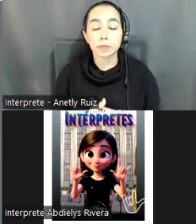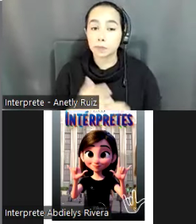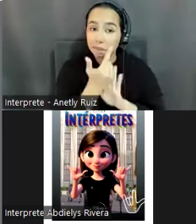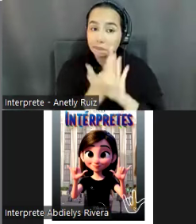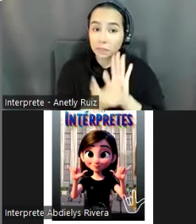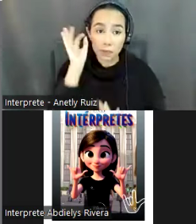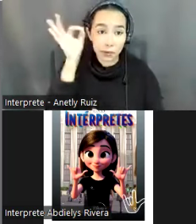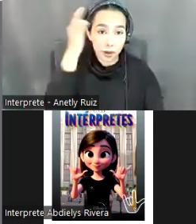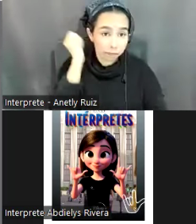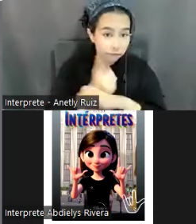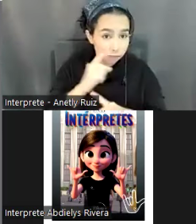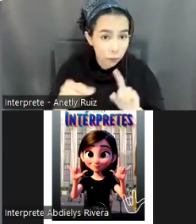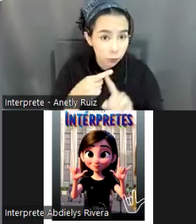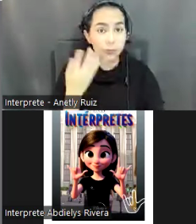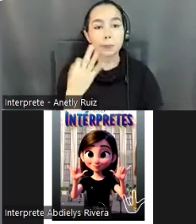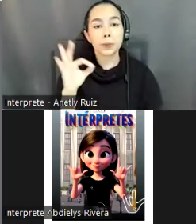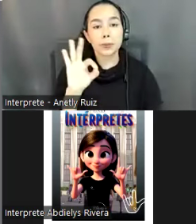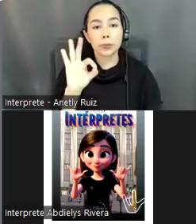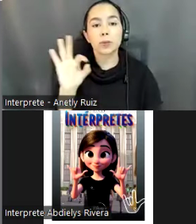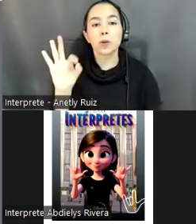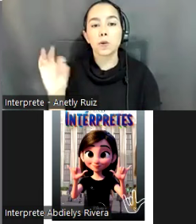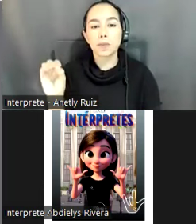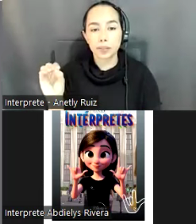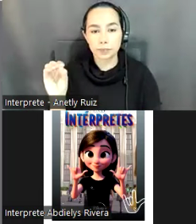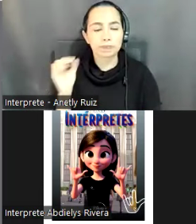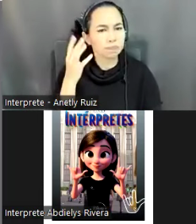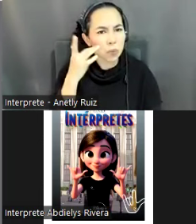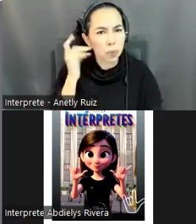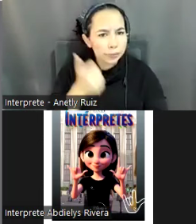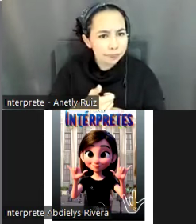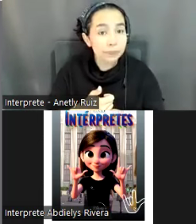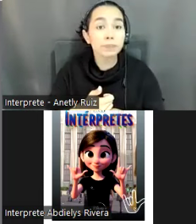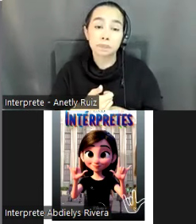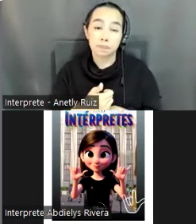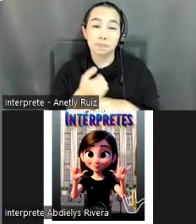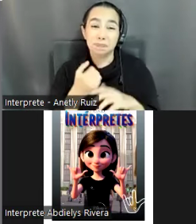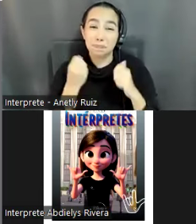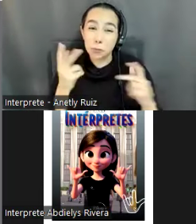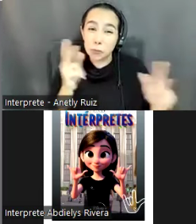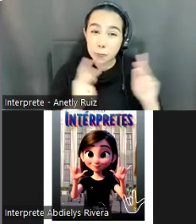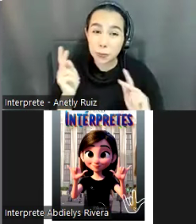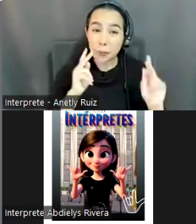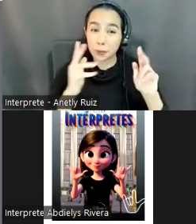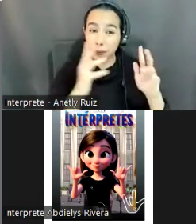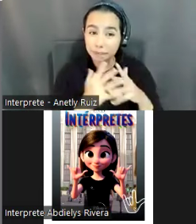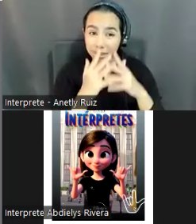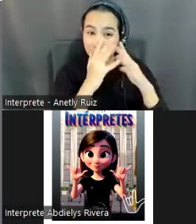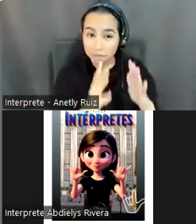el 90, ¿verdad? El propósito de esta ley era que muchos americanos que tenían incapacidades